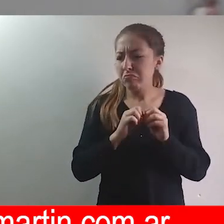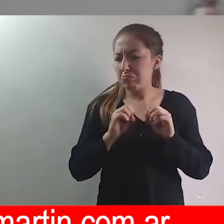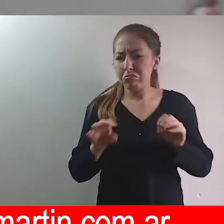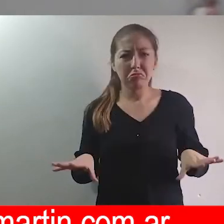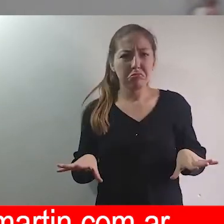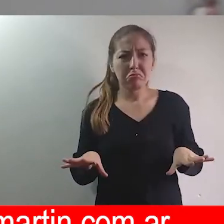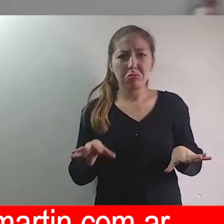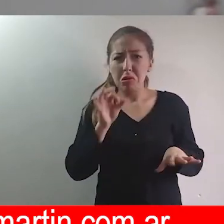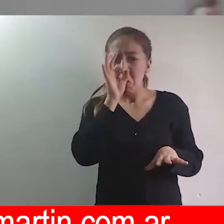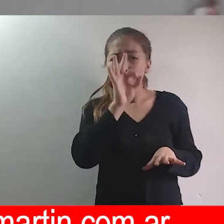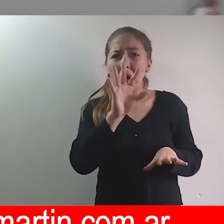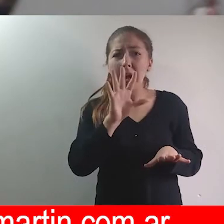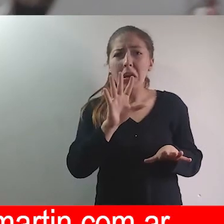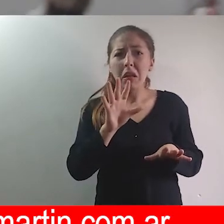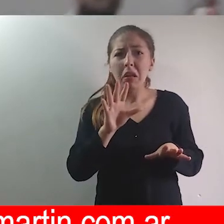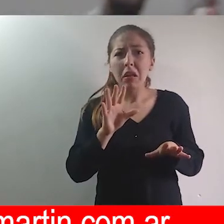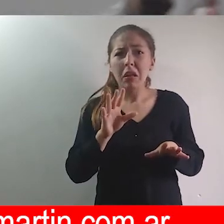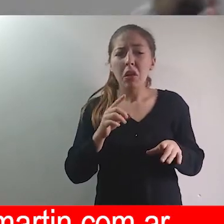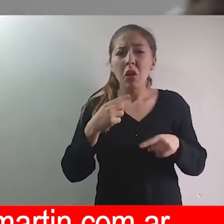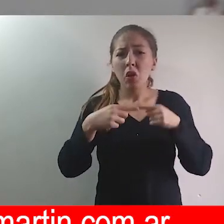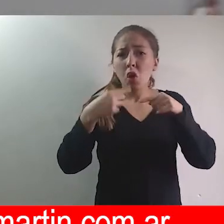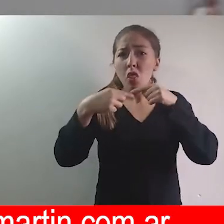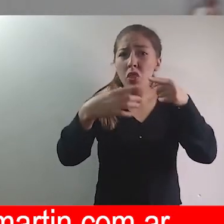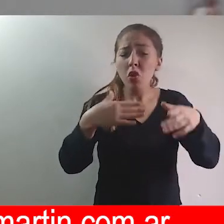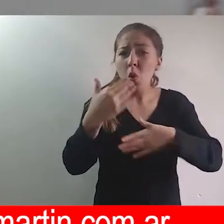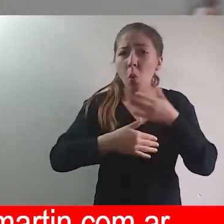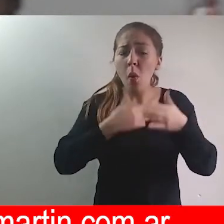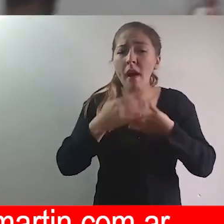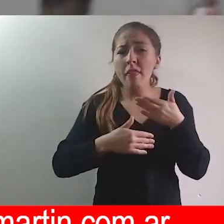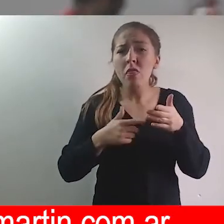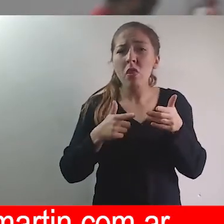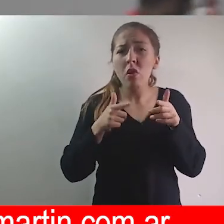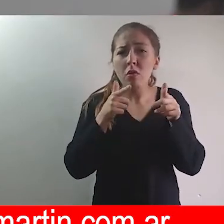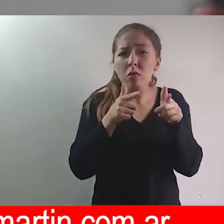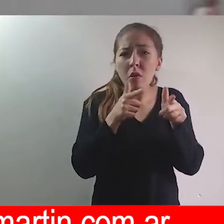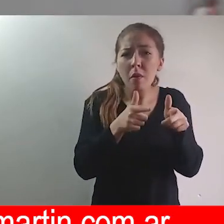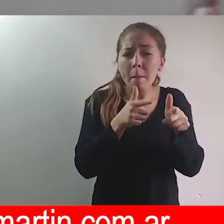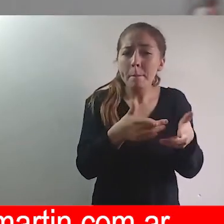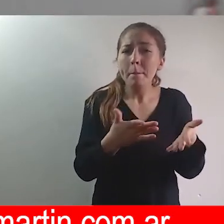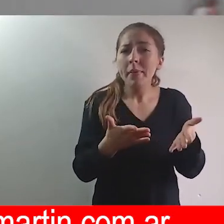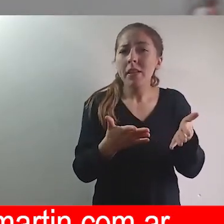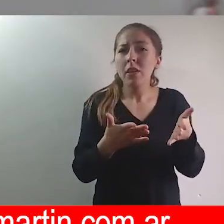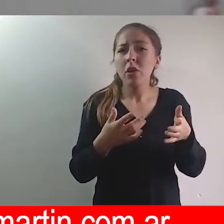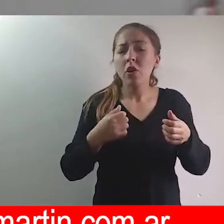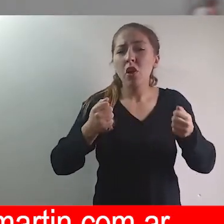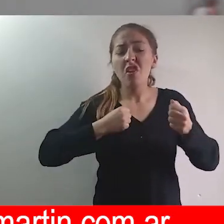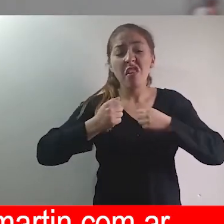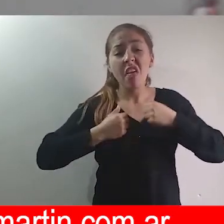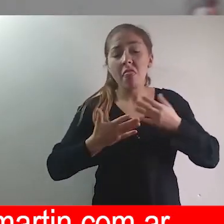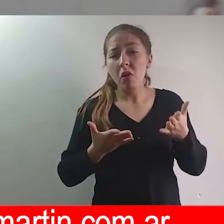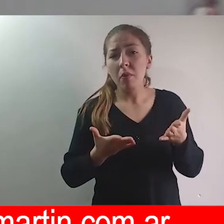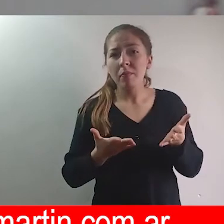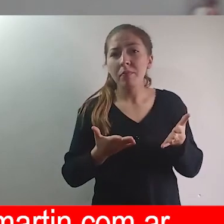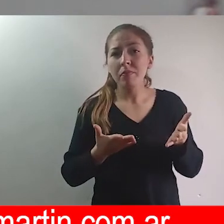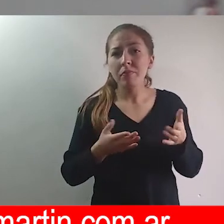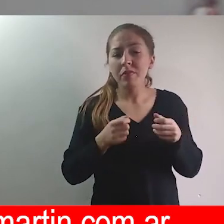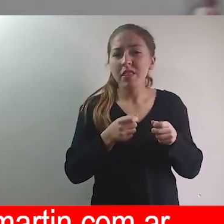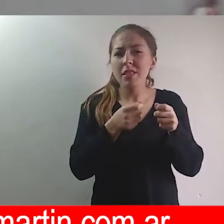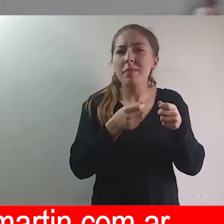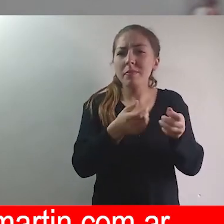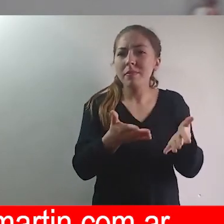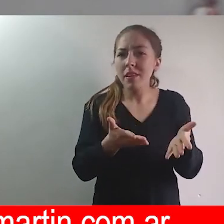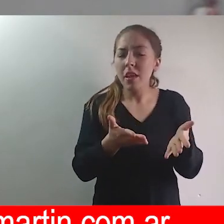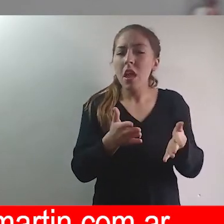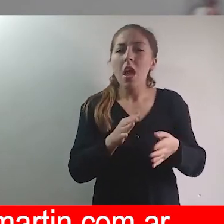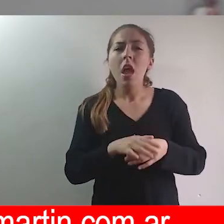nunca los brazos, nos encontramos en una desventaja de 2 goles y seguimos buscando, seguimos metiendo, seguimos corriendo